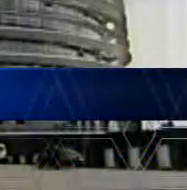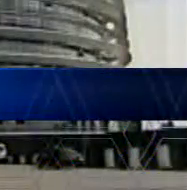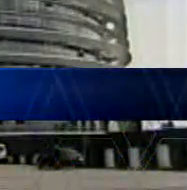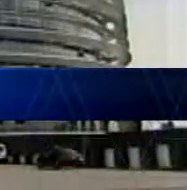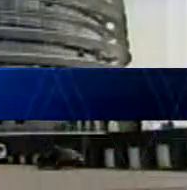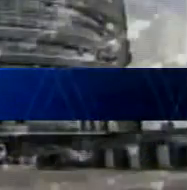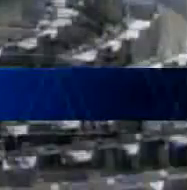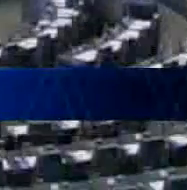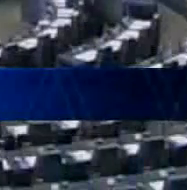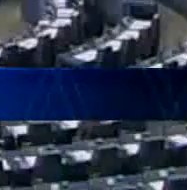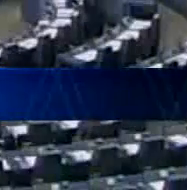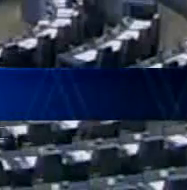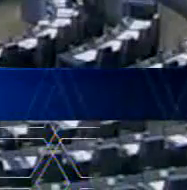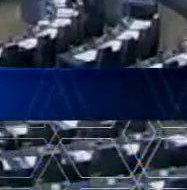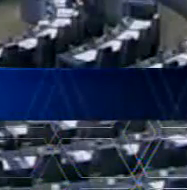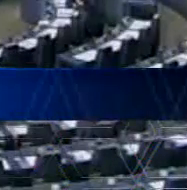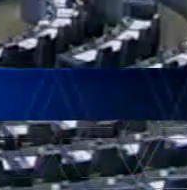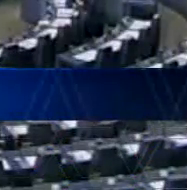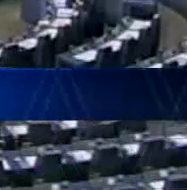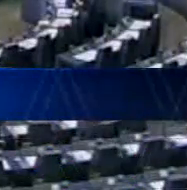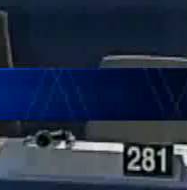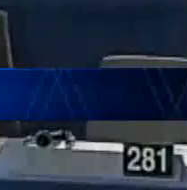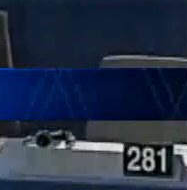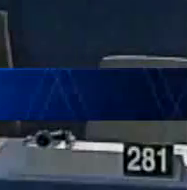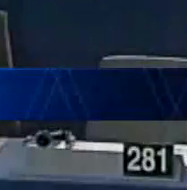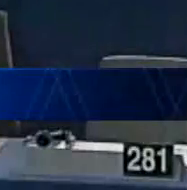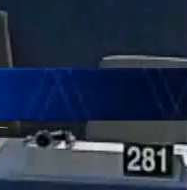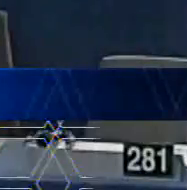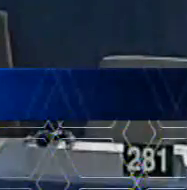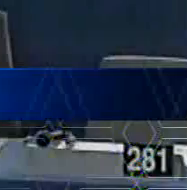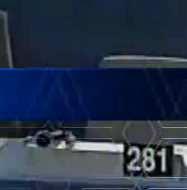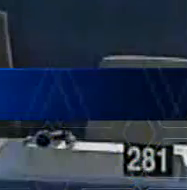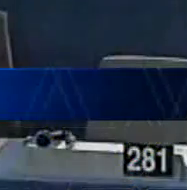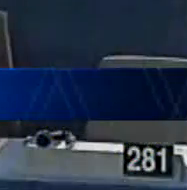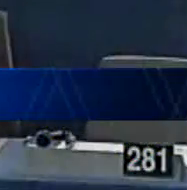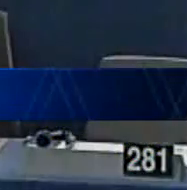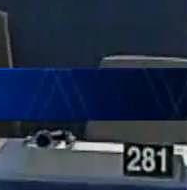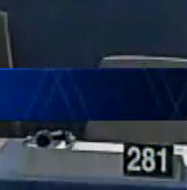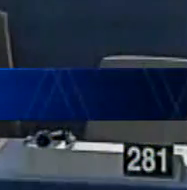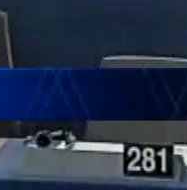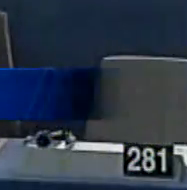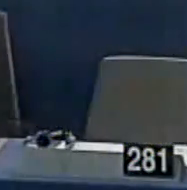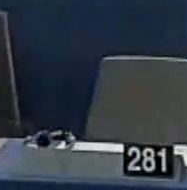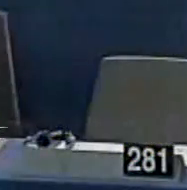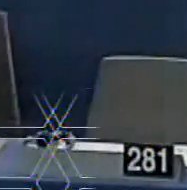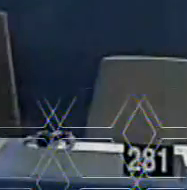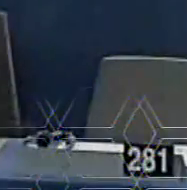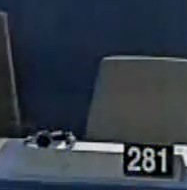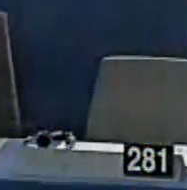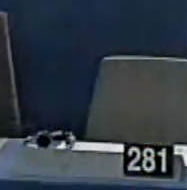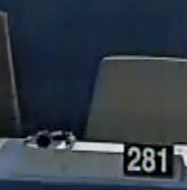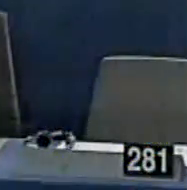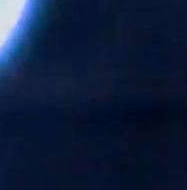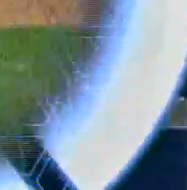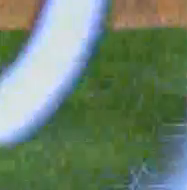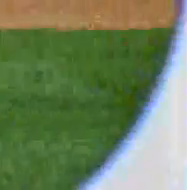Calendario electoral. Parlamento Europeo pidió al gobierno de Venezuela que permita elecciones libres.